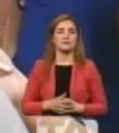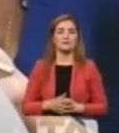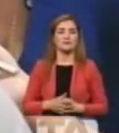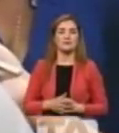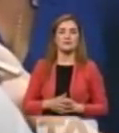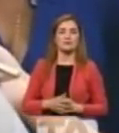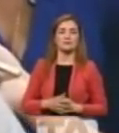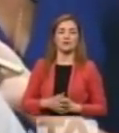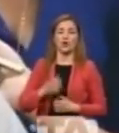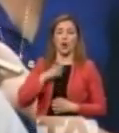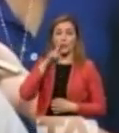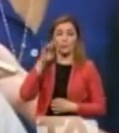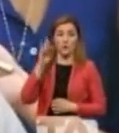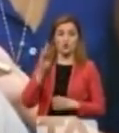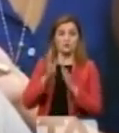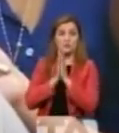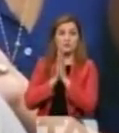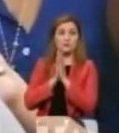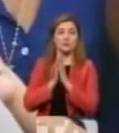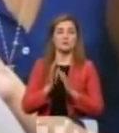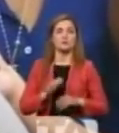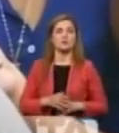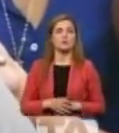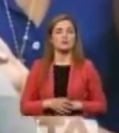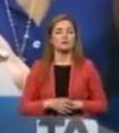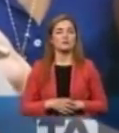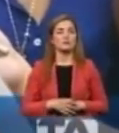conviviente o otra persona todas estas cosas?